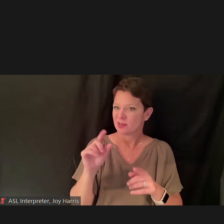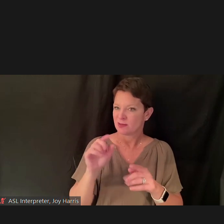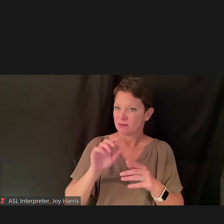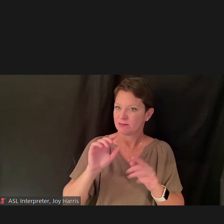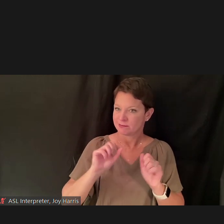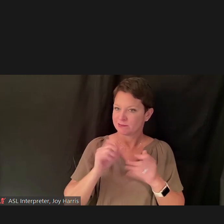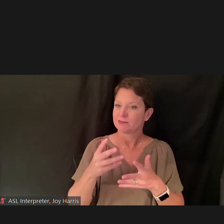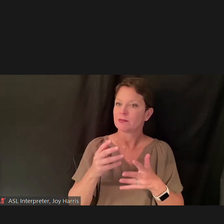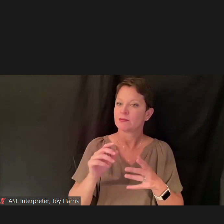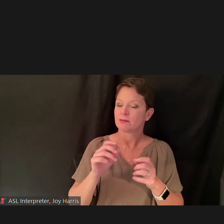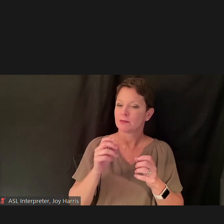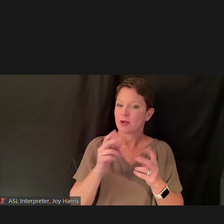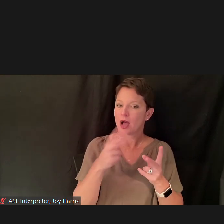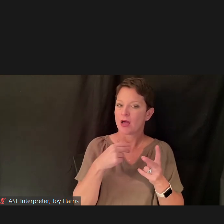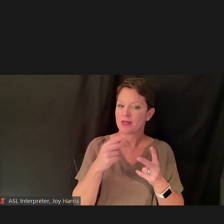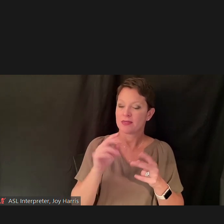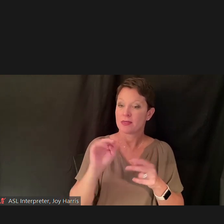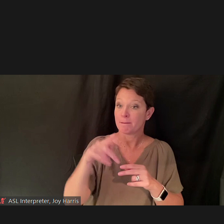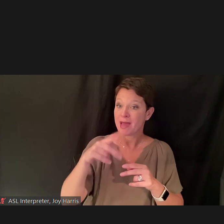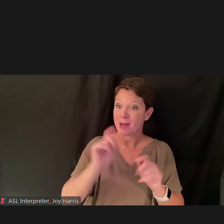Heat Index.